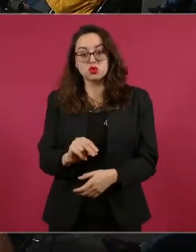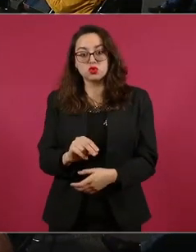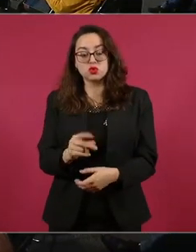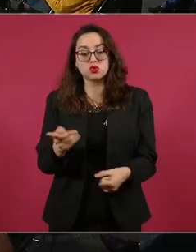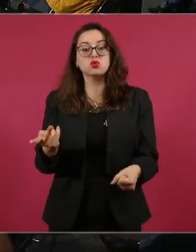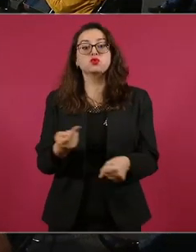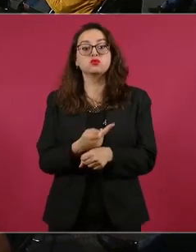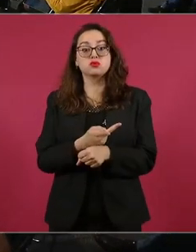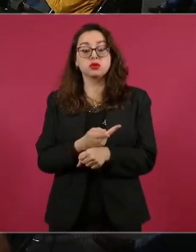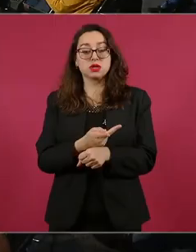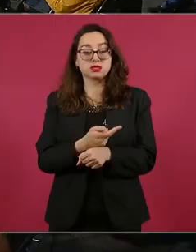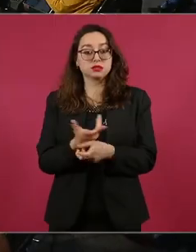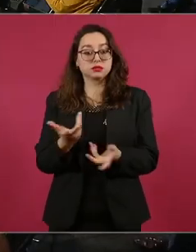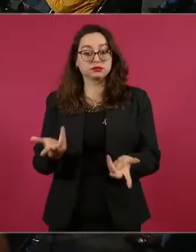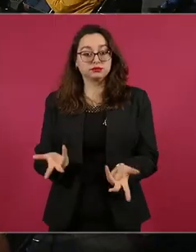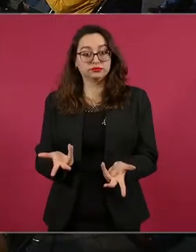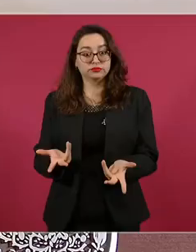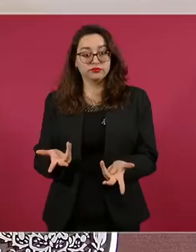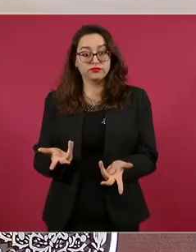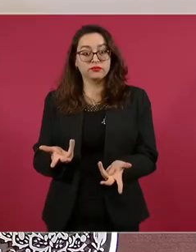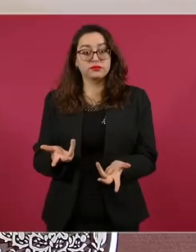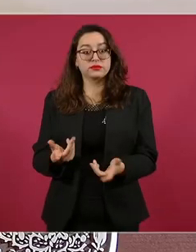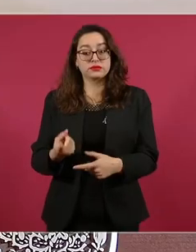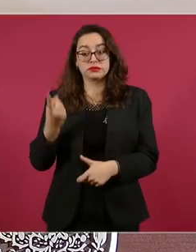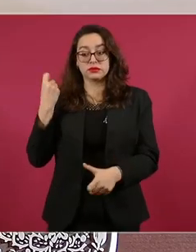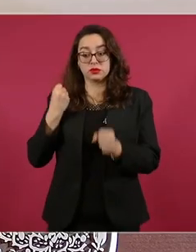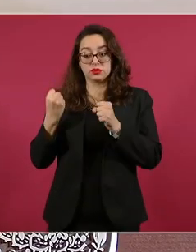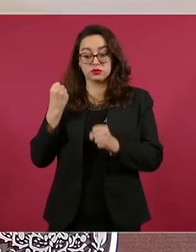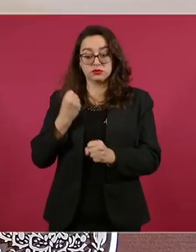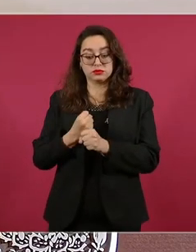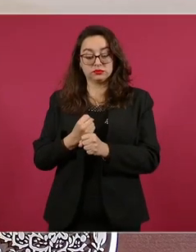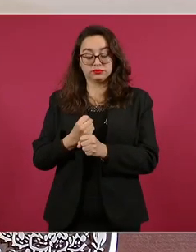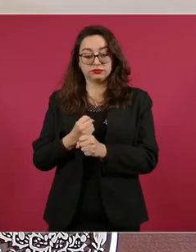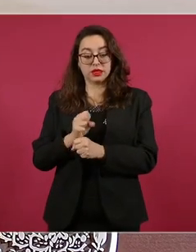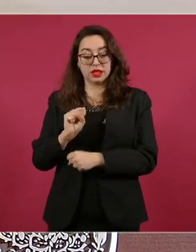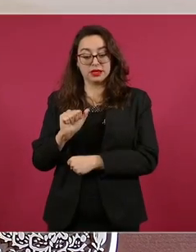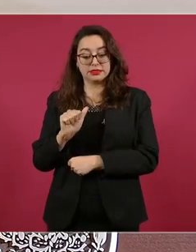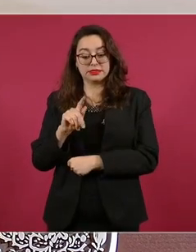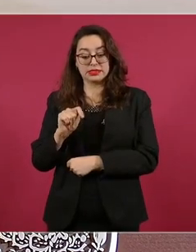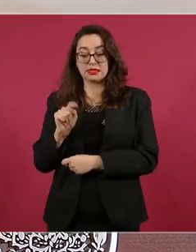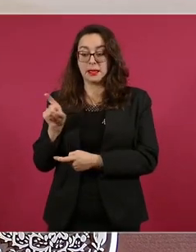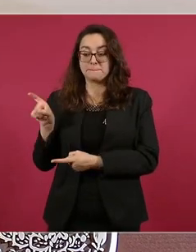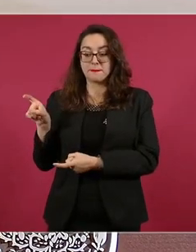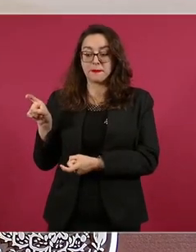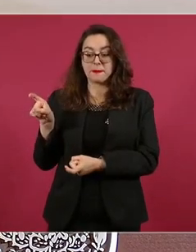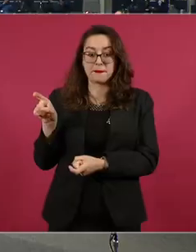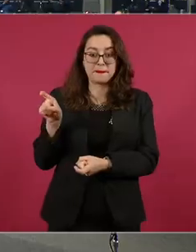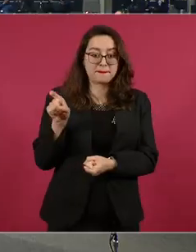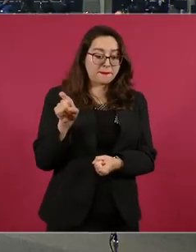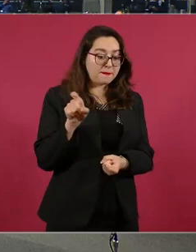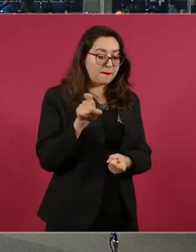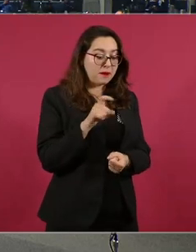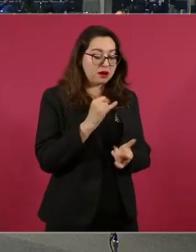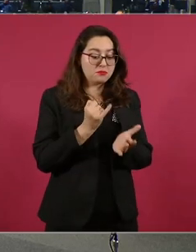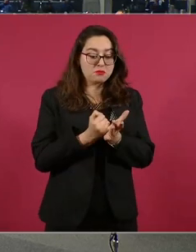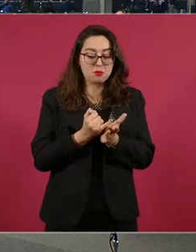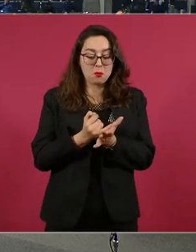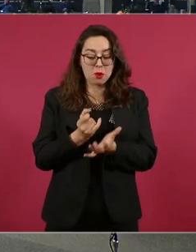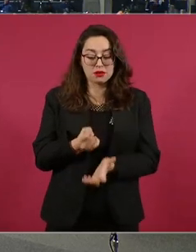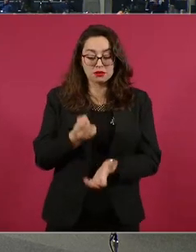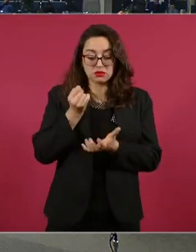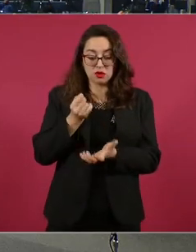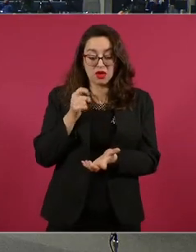17.6% del total de los impuestos recabados por el fisco. Y entonces, pues,